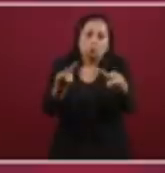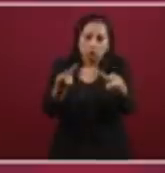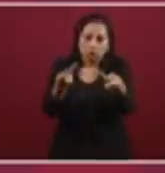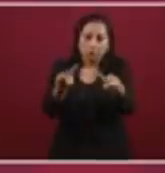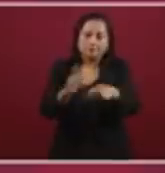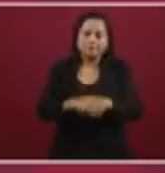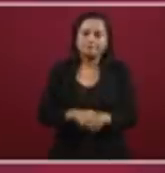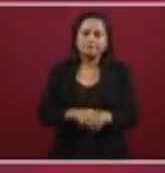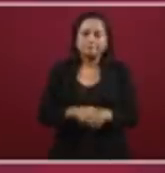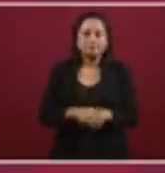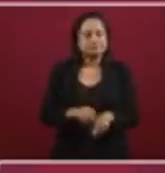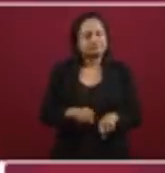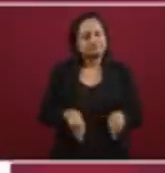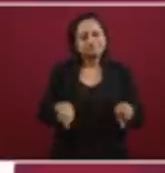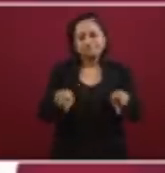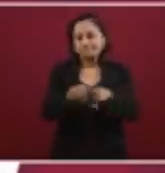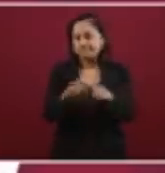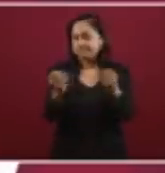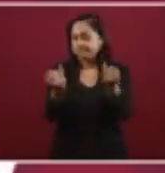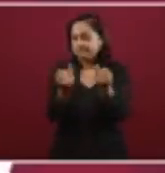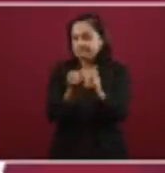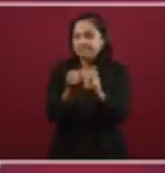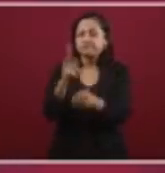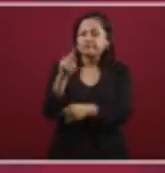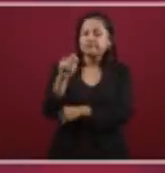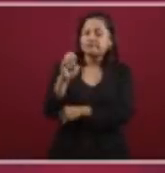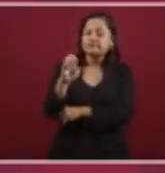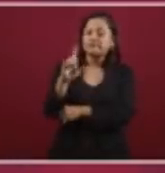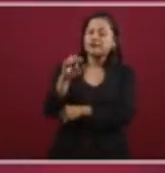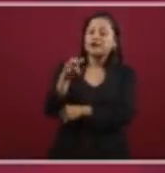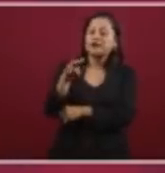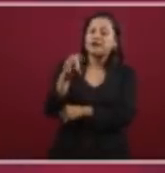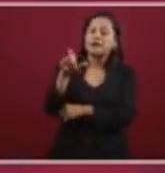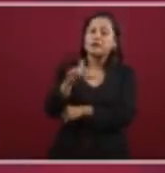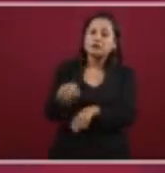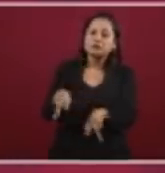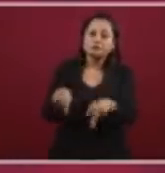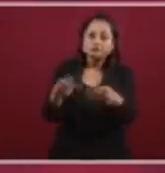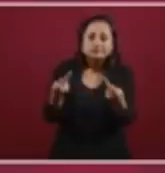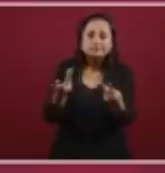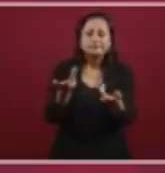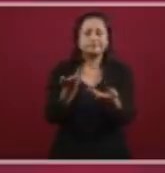lo mismo teléfonos de méxico y los bancos